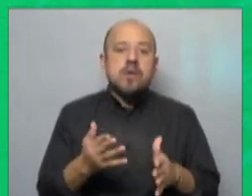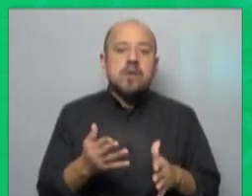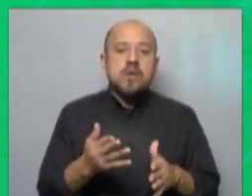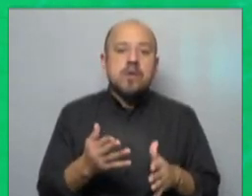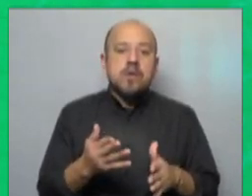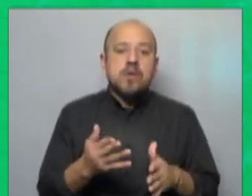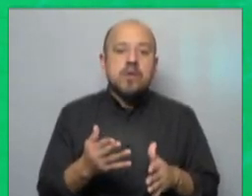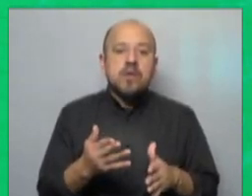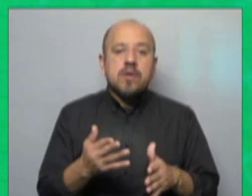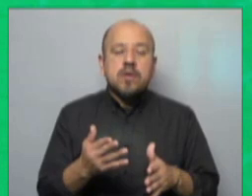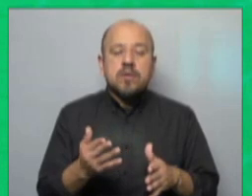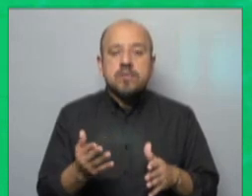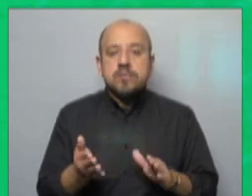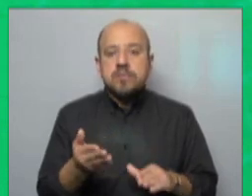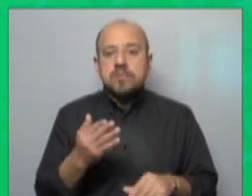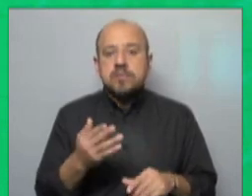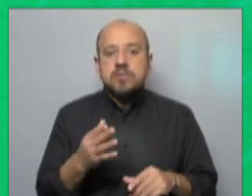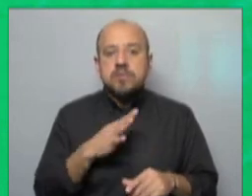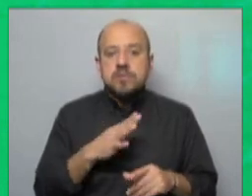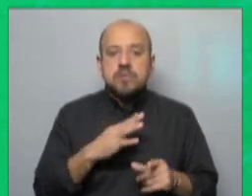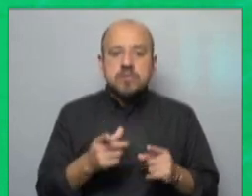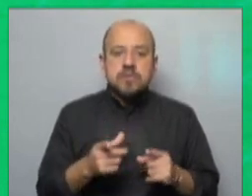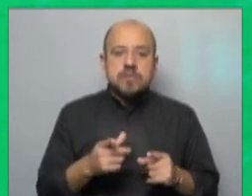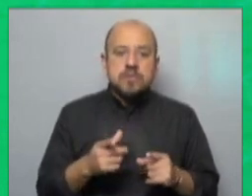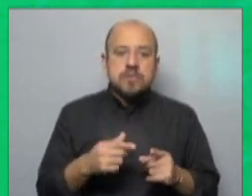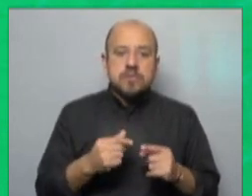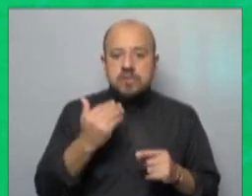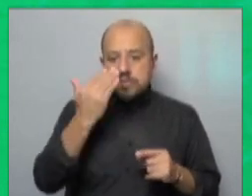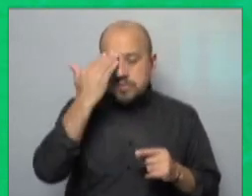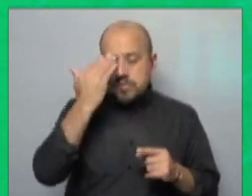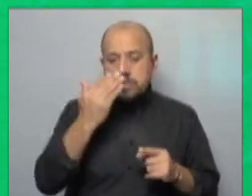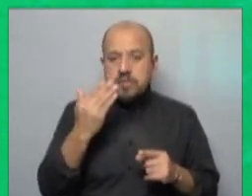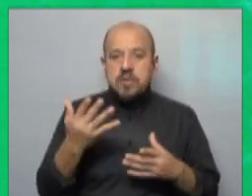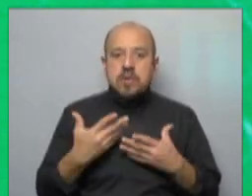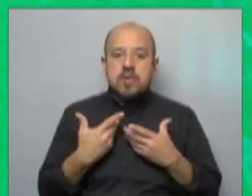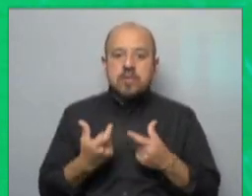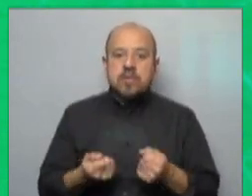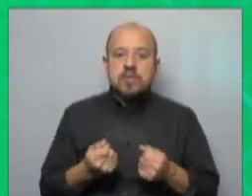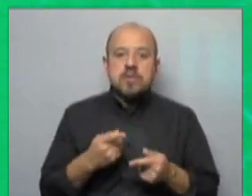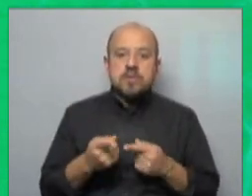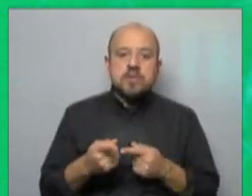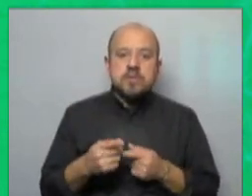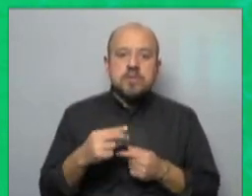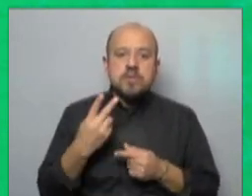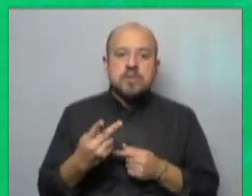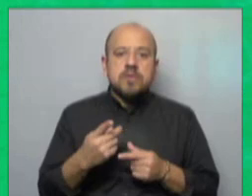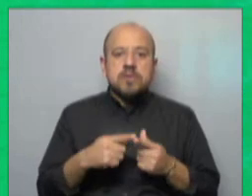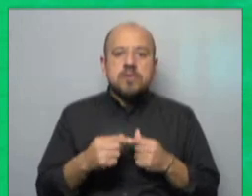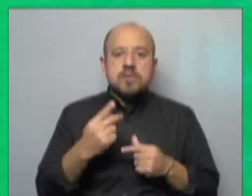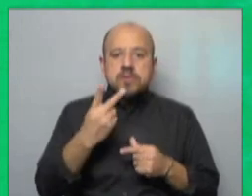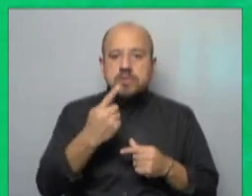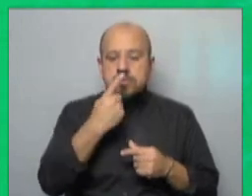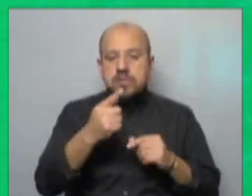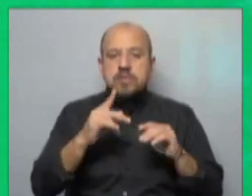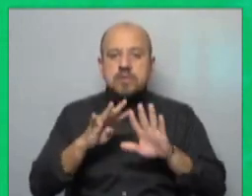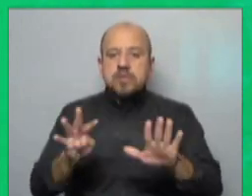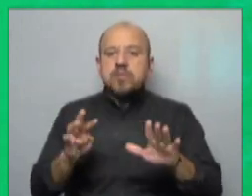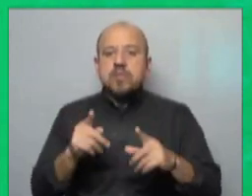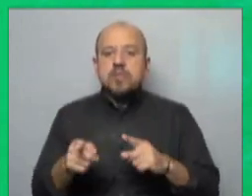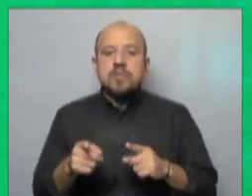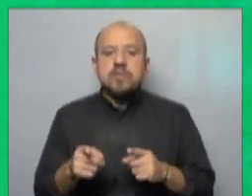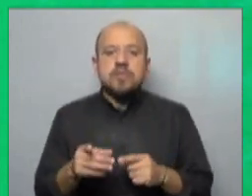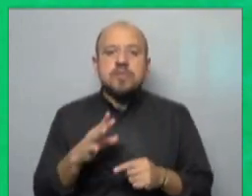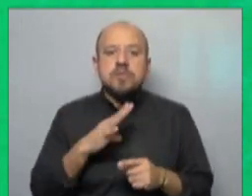impulso digamos que nuclea lo que el frente amplio apoyo tanto en la segunda vuelta del 19 como en el referéndum